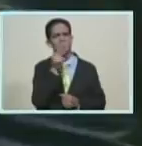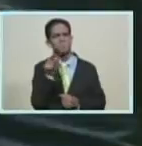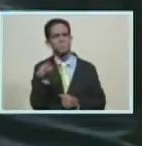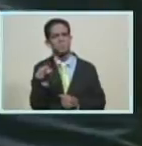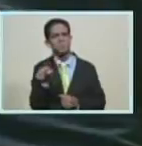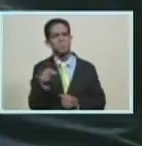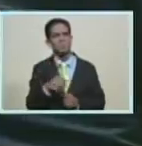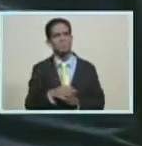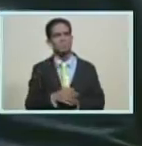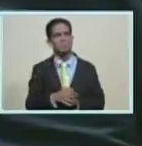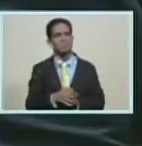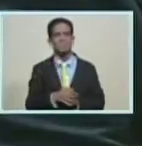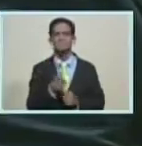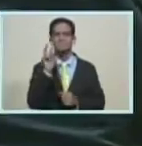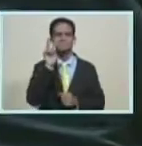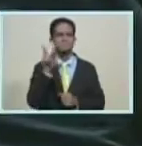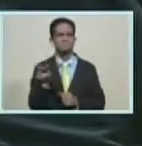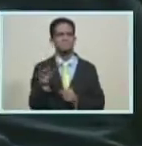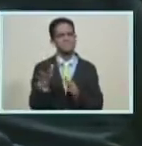Lo veo nervioso.